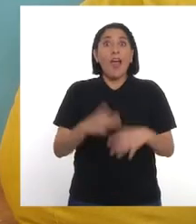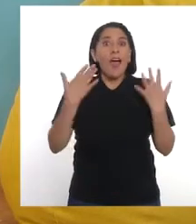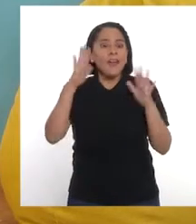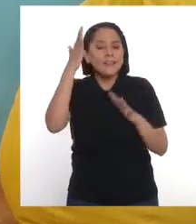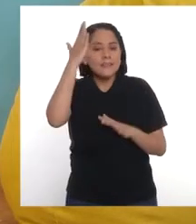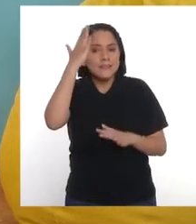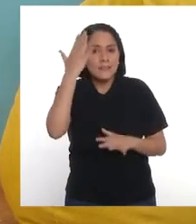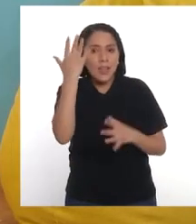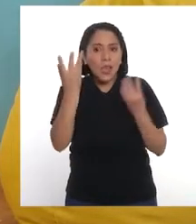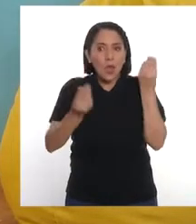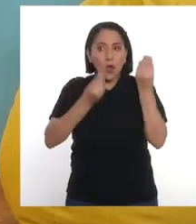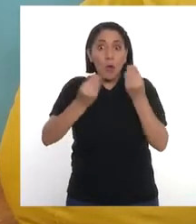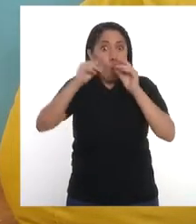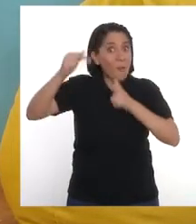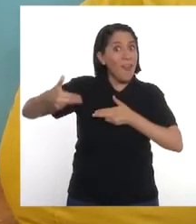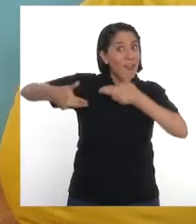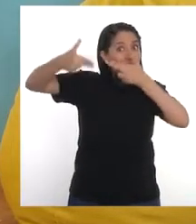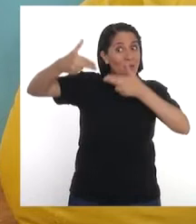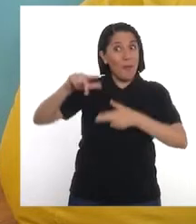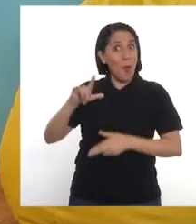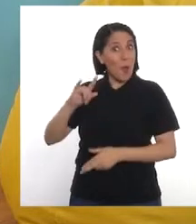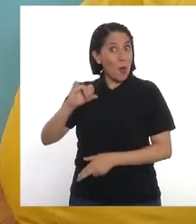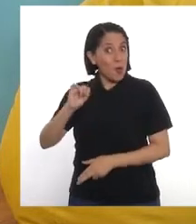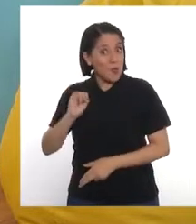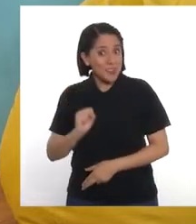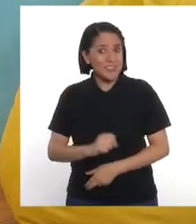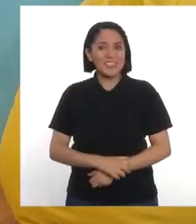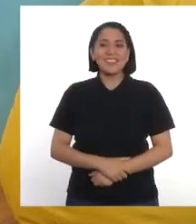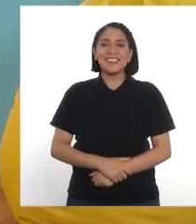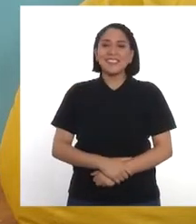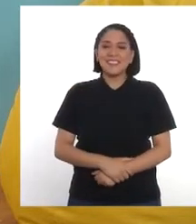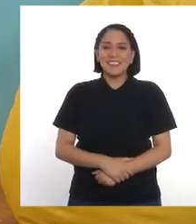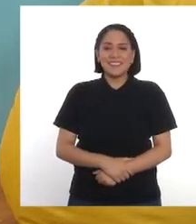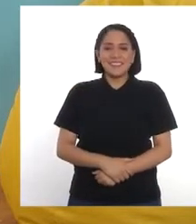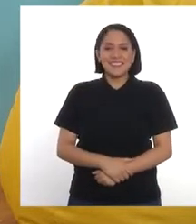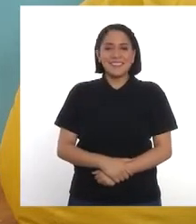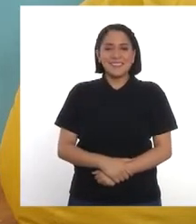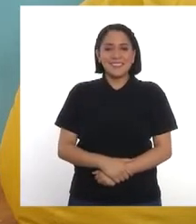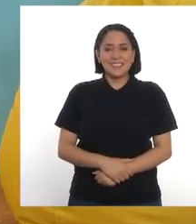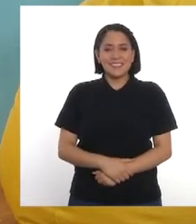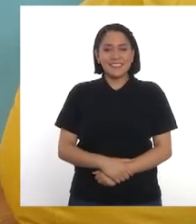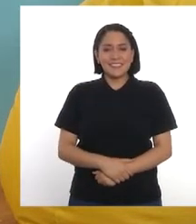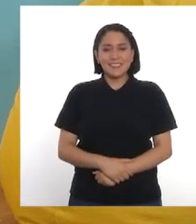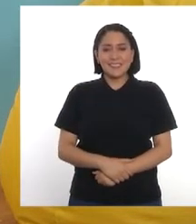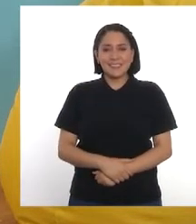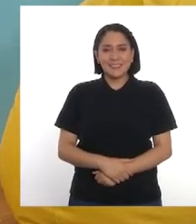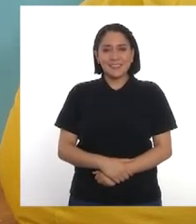Ya sé, hagamos una videollamada con Luis. Ok. A ver.